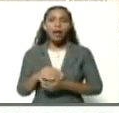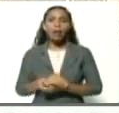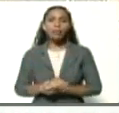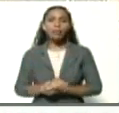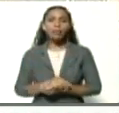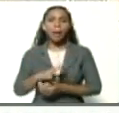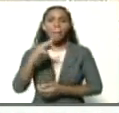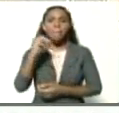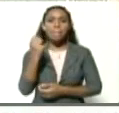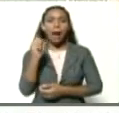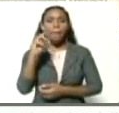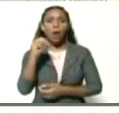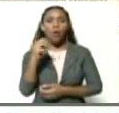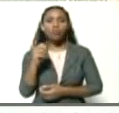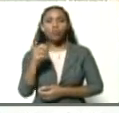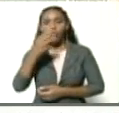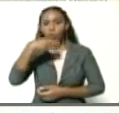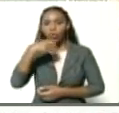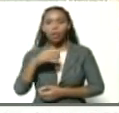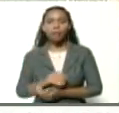a las vecinas del Mamón,